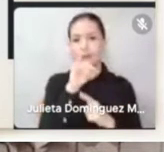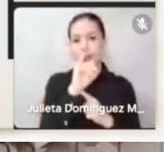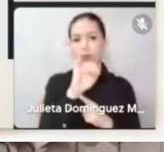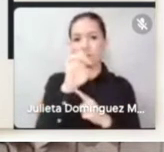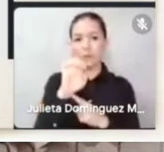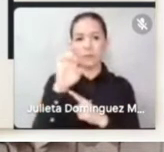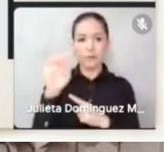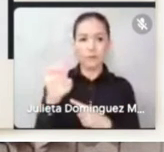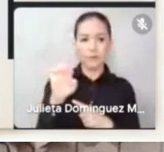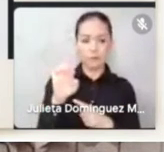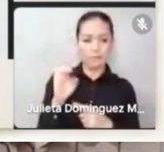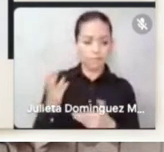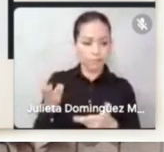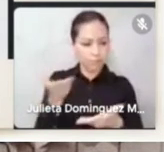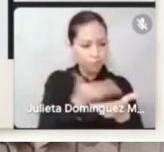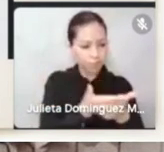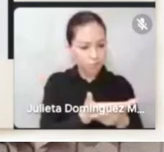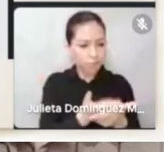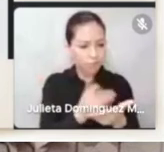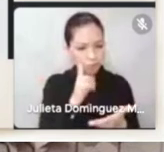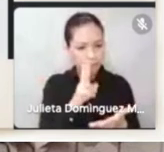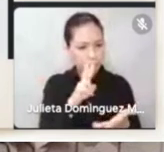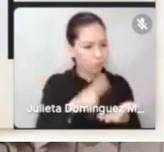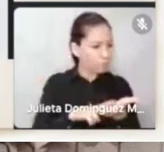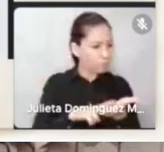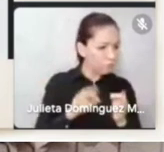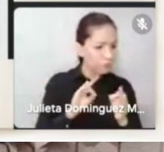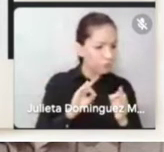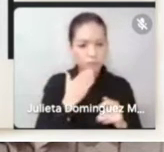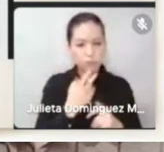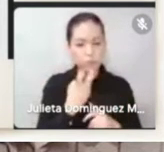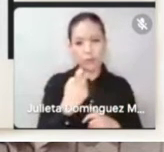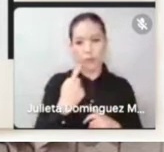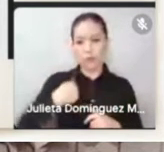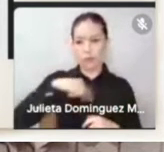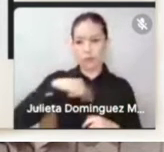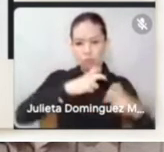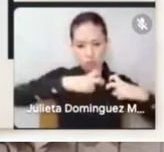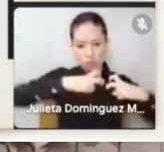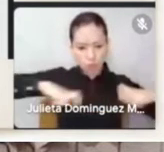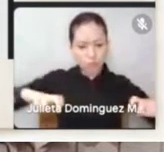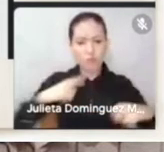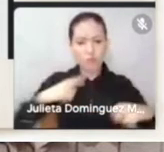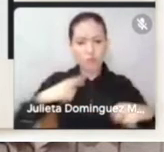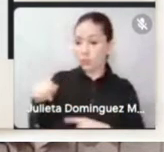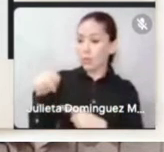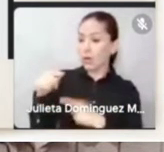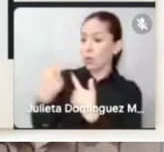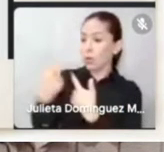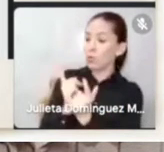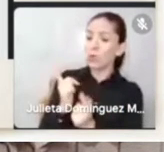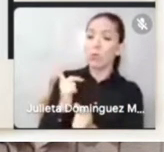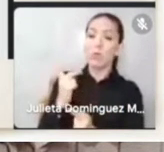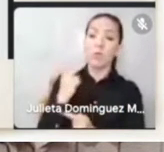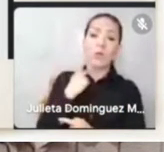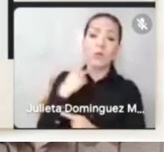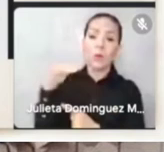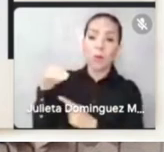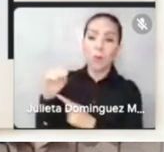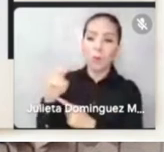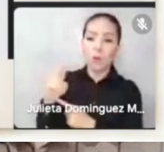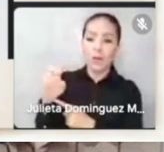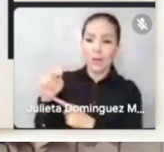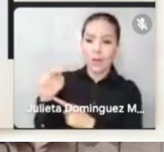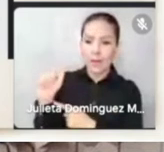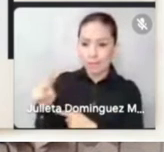Estatal Electoral y del Congreso del Estado, esta ponencia estima que no le asiste la razón a Morena, en razón de que la Ley Comicial